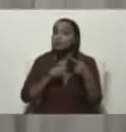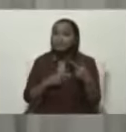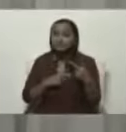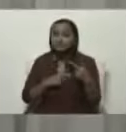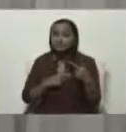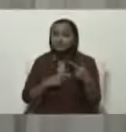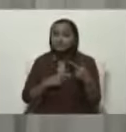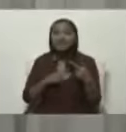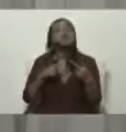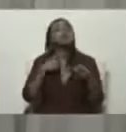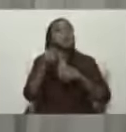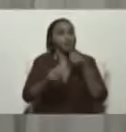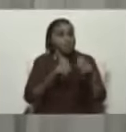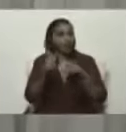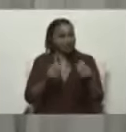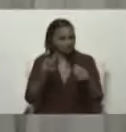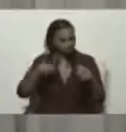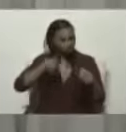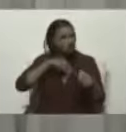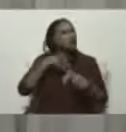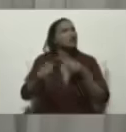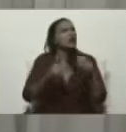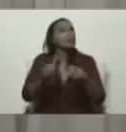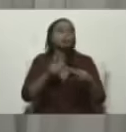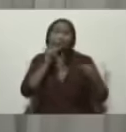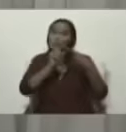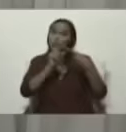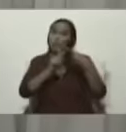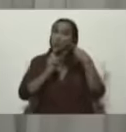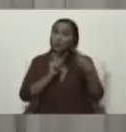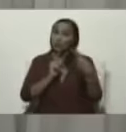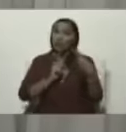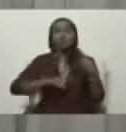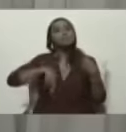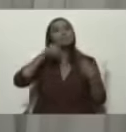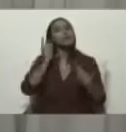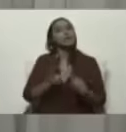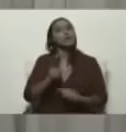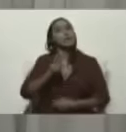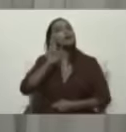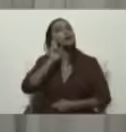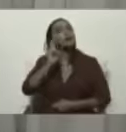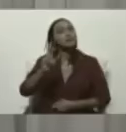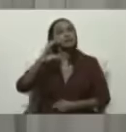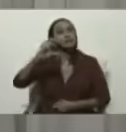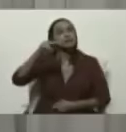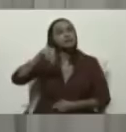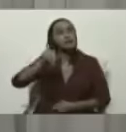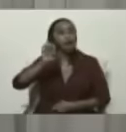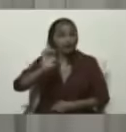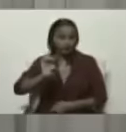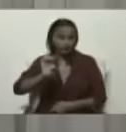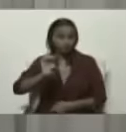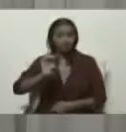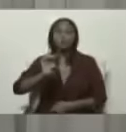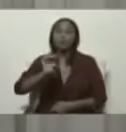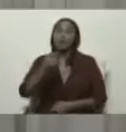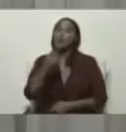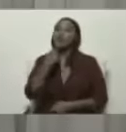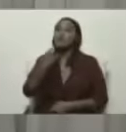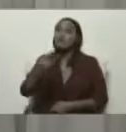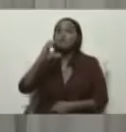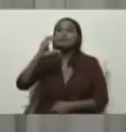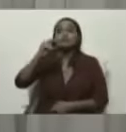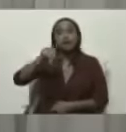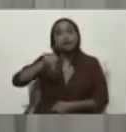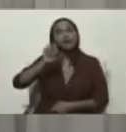que vamos a hacer. Uno, vamos a respetar el boletín del Consejo Nacional Electoral. El que diga el Consejo Nacional Electoral,